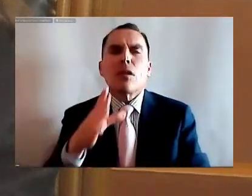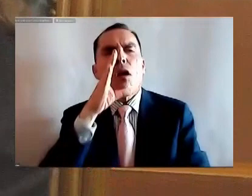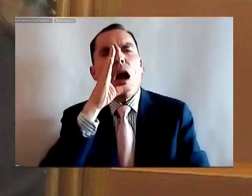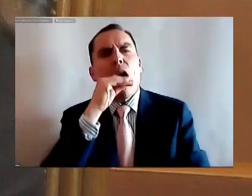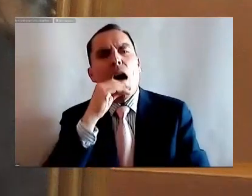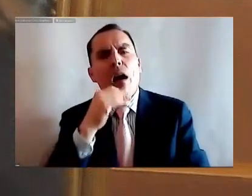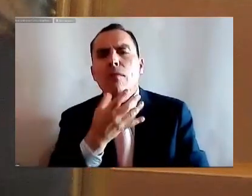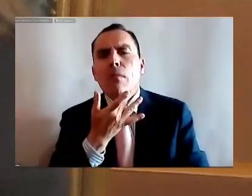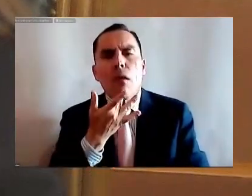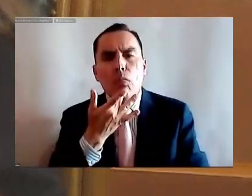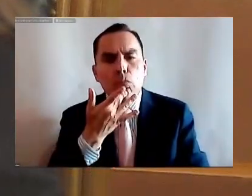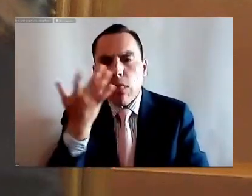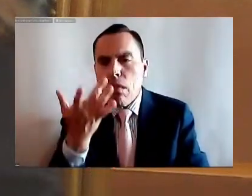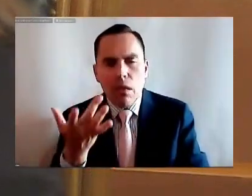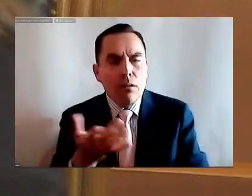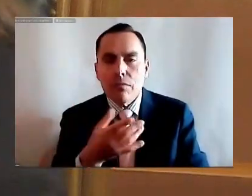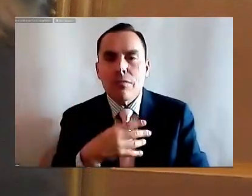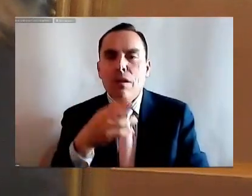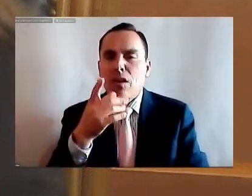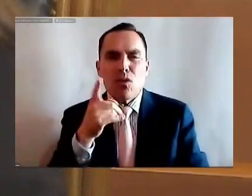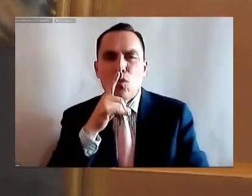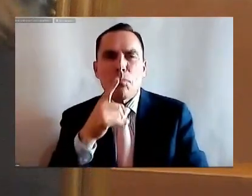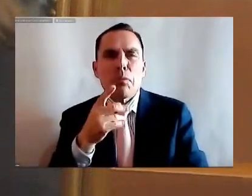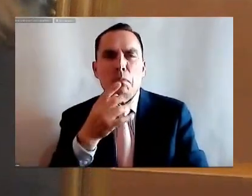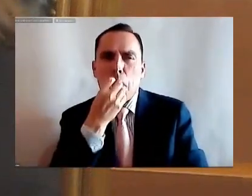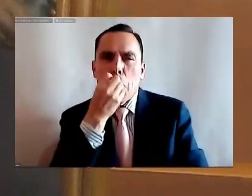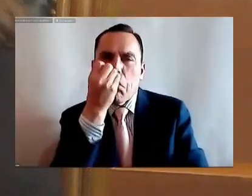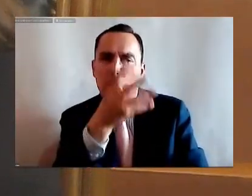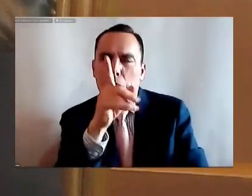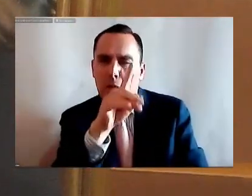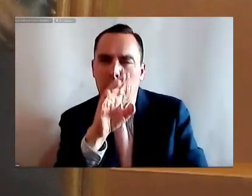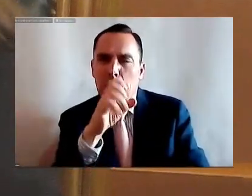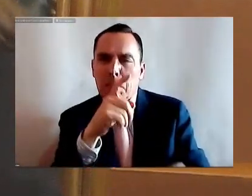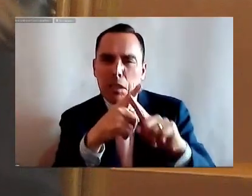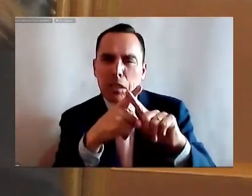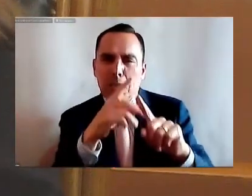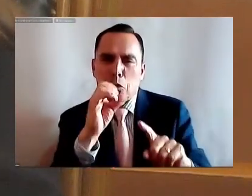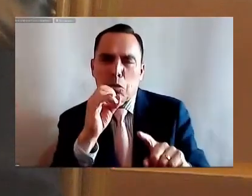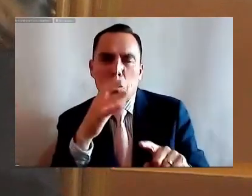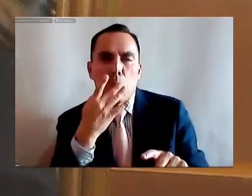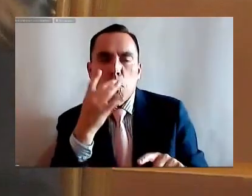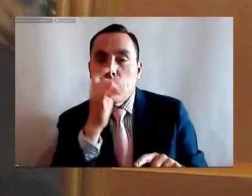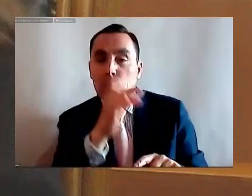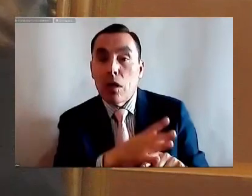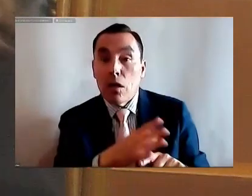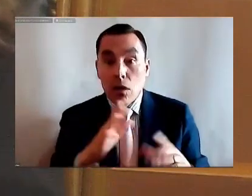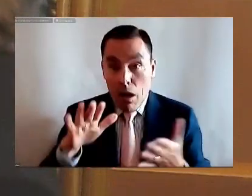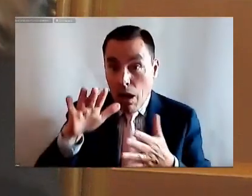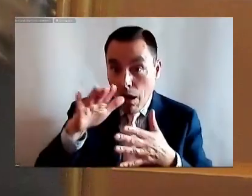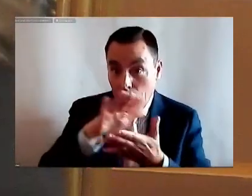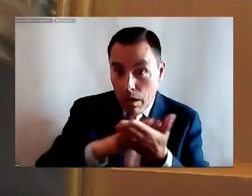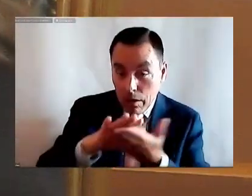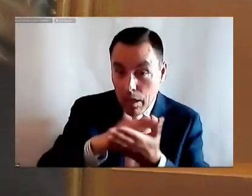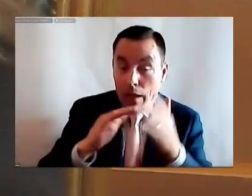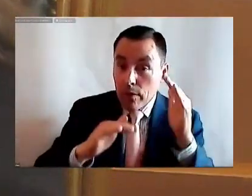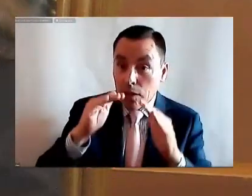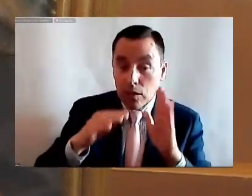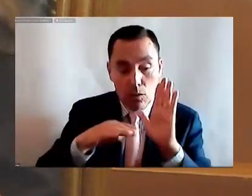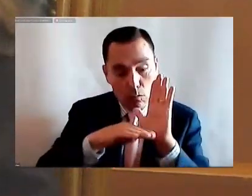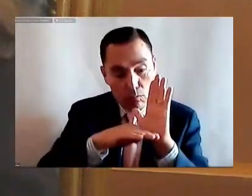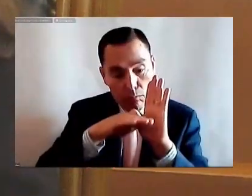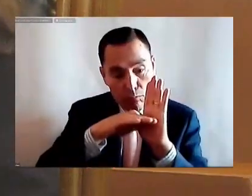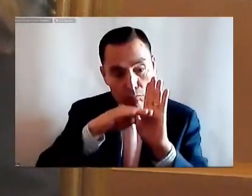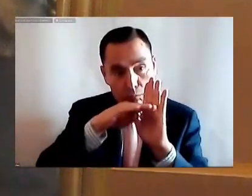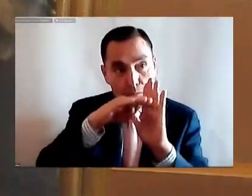sexista. Y ahí yo creo que queda una cuestión que es discutible, que tiene que ver con la con que hay gravedades o no hay gravedades. Y si